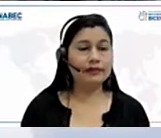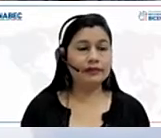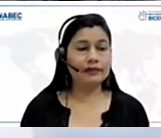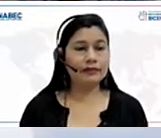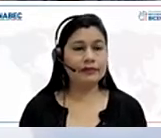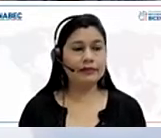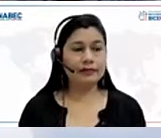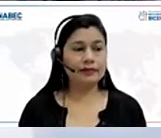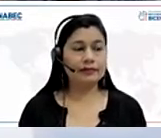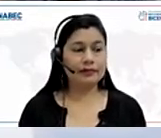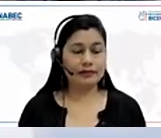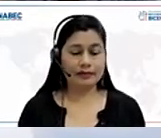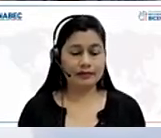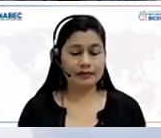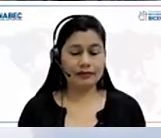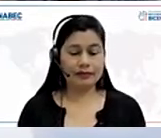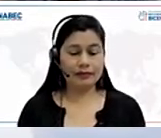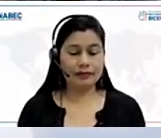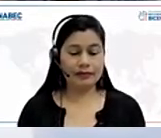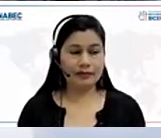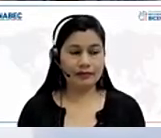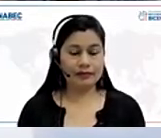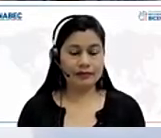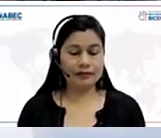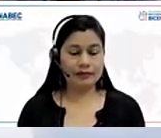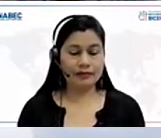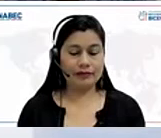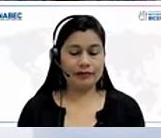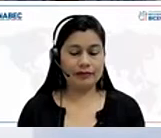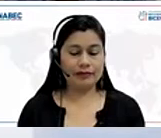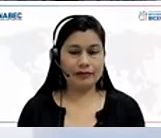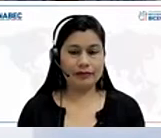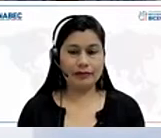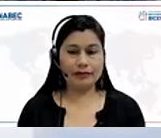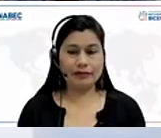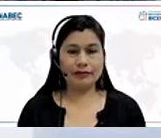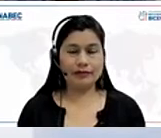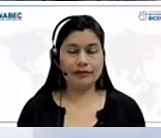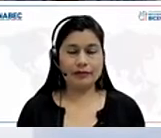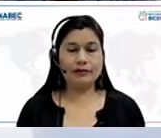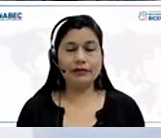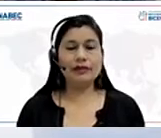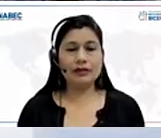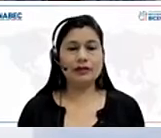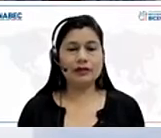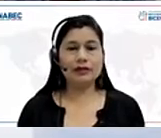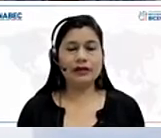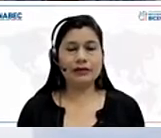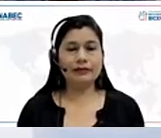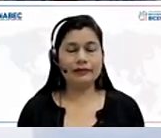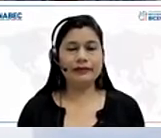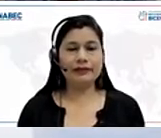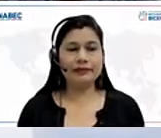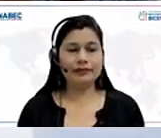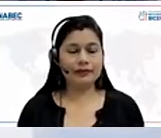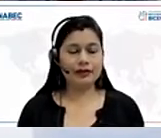más flexible, ¿no? Si el estudiante considera que como parte de su preparación o desarrollo profesional o